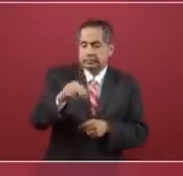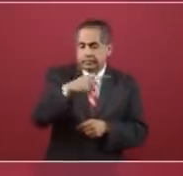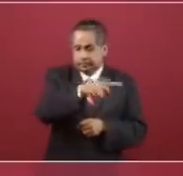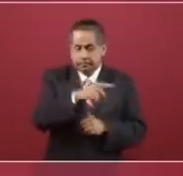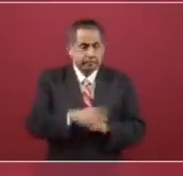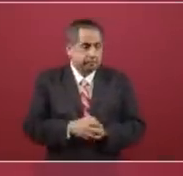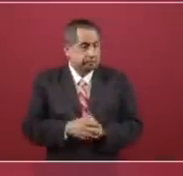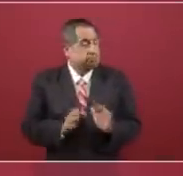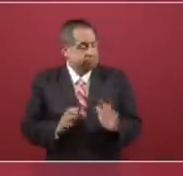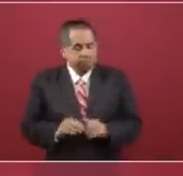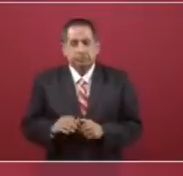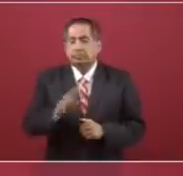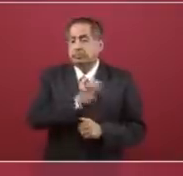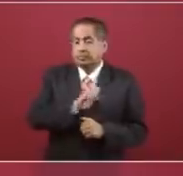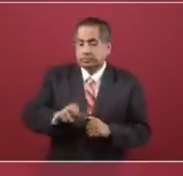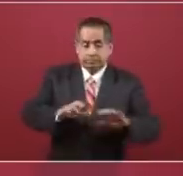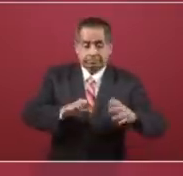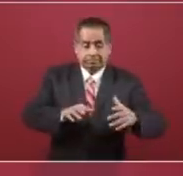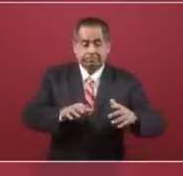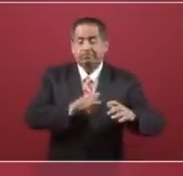Hay una empresa que